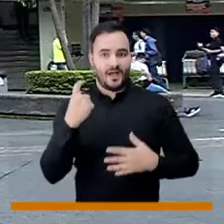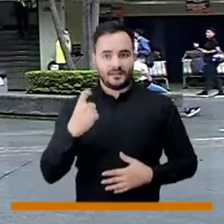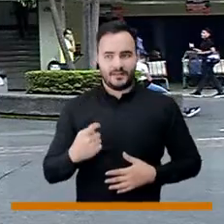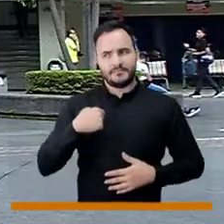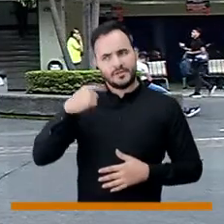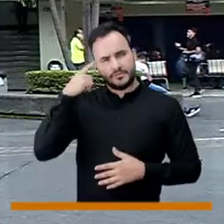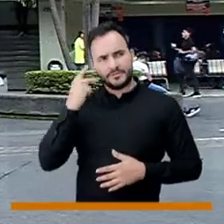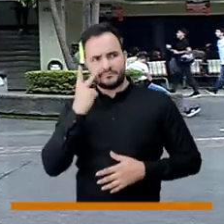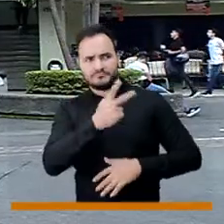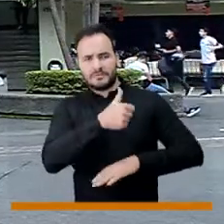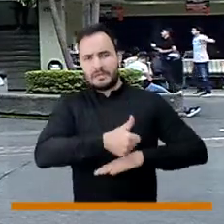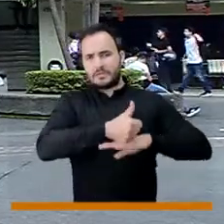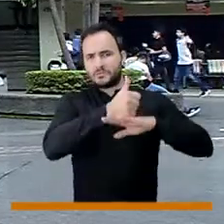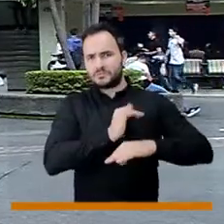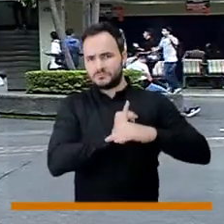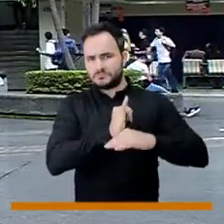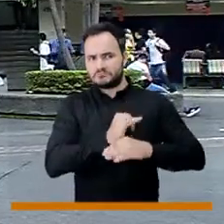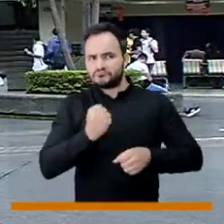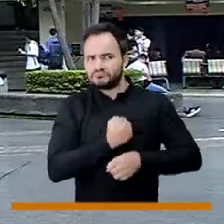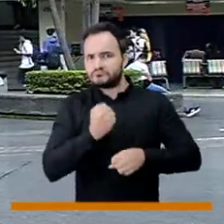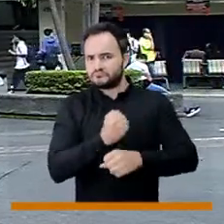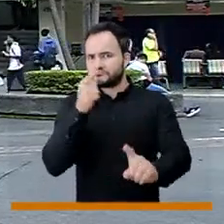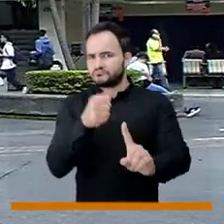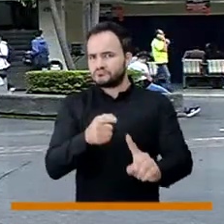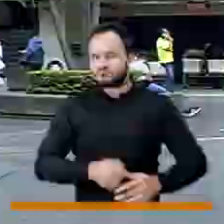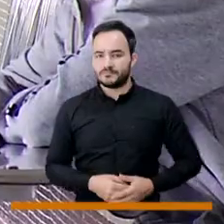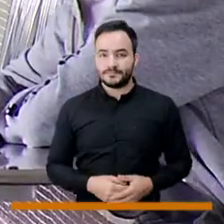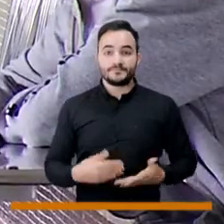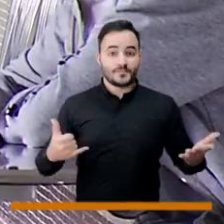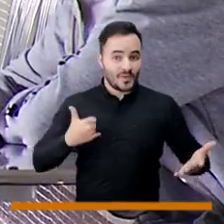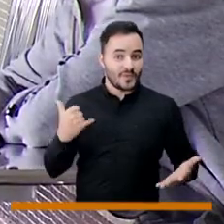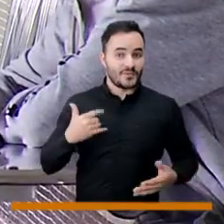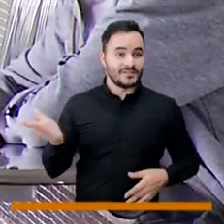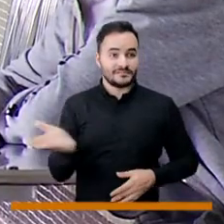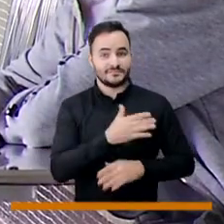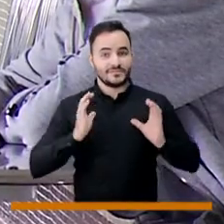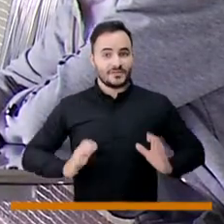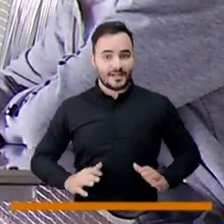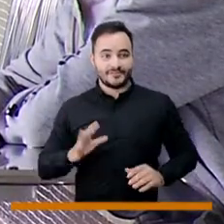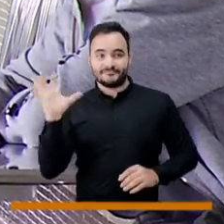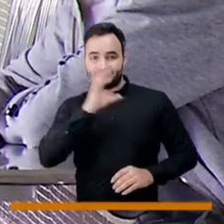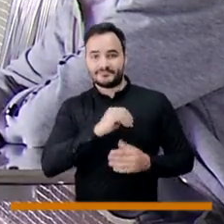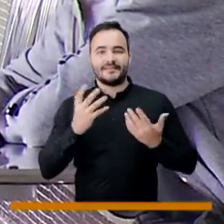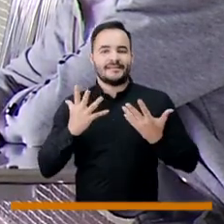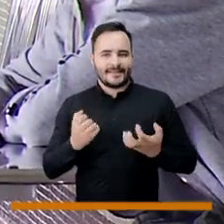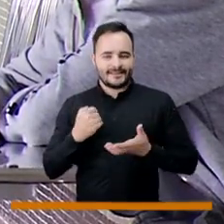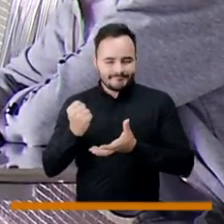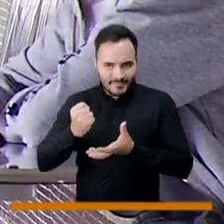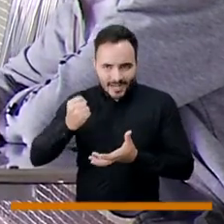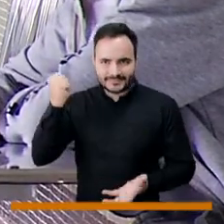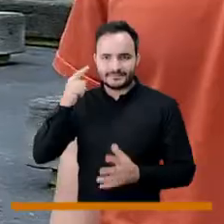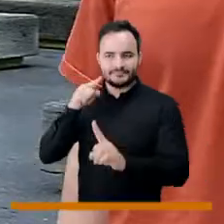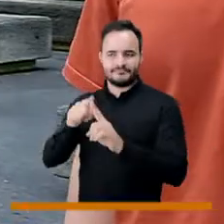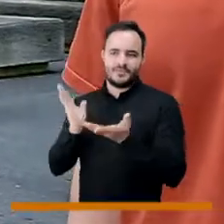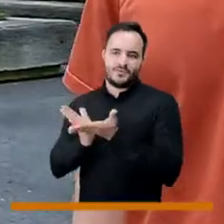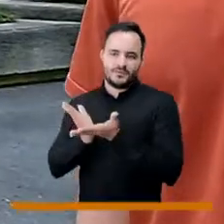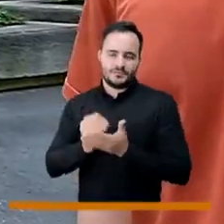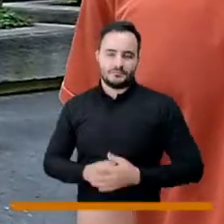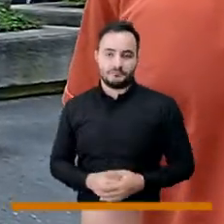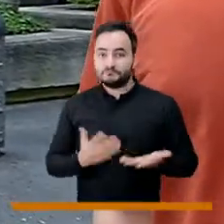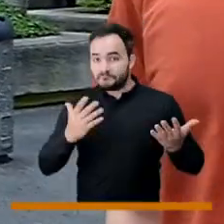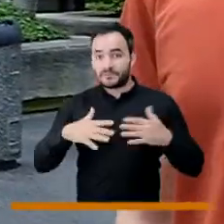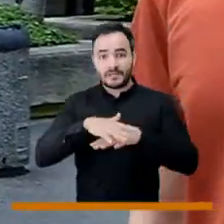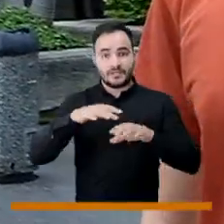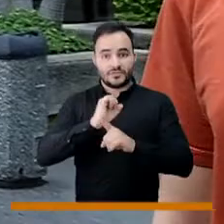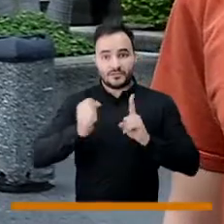supongo que el rector está trabajando bastante en ello los ciudadanos los jóvenes están de acuerdo en más recursos para la educación la pregunta